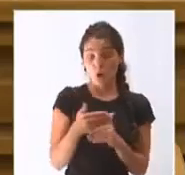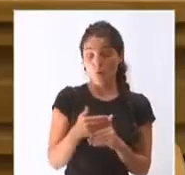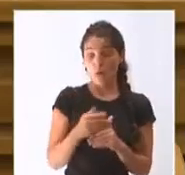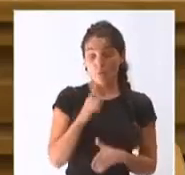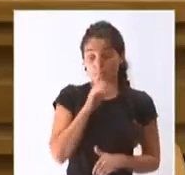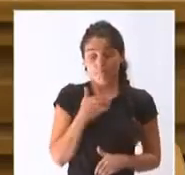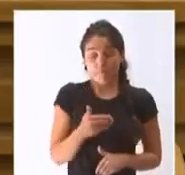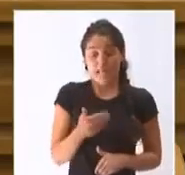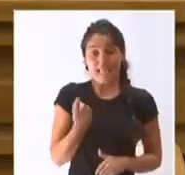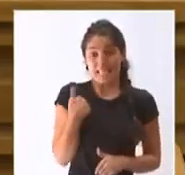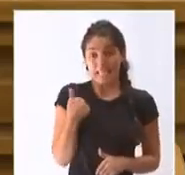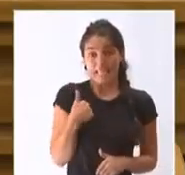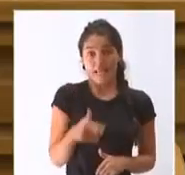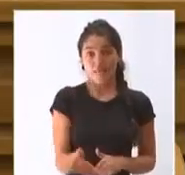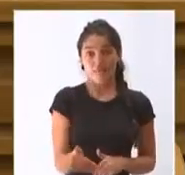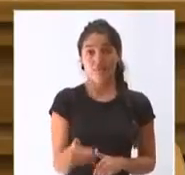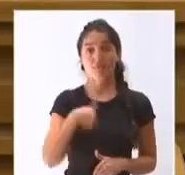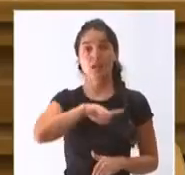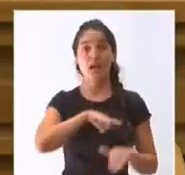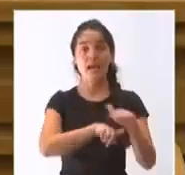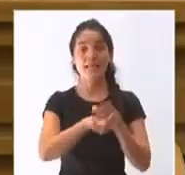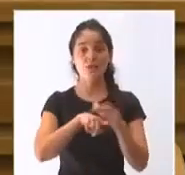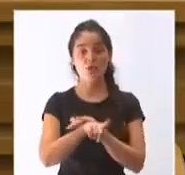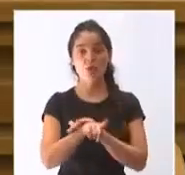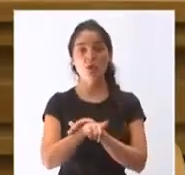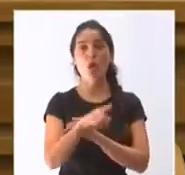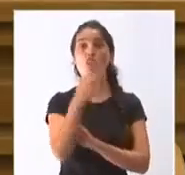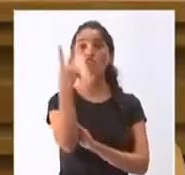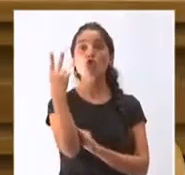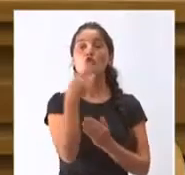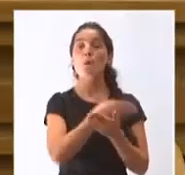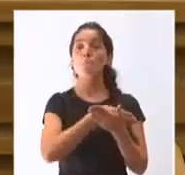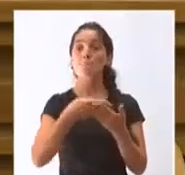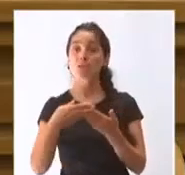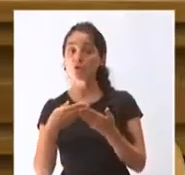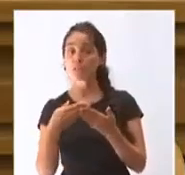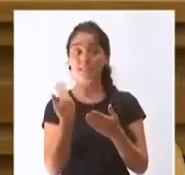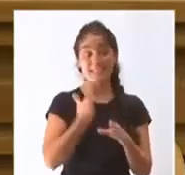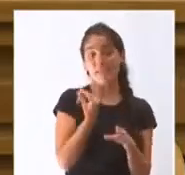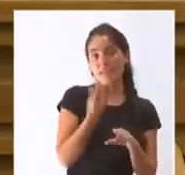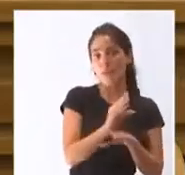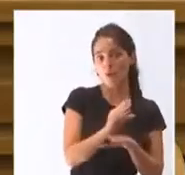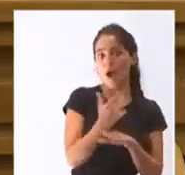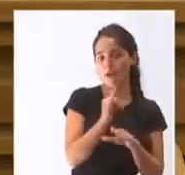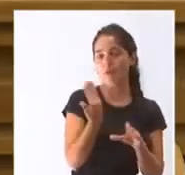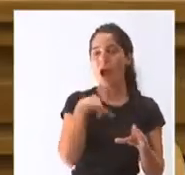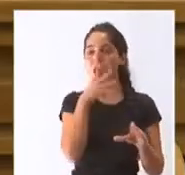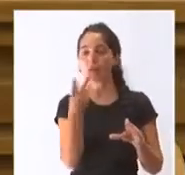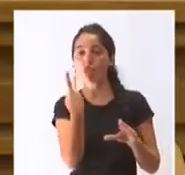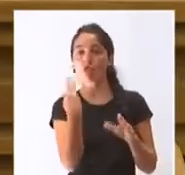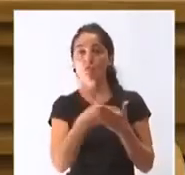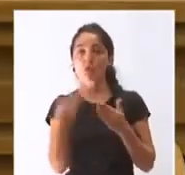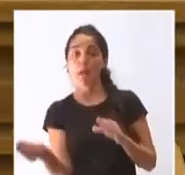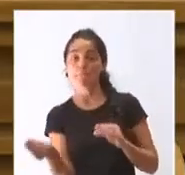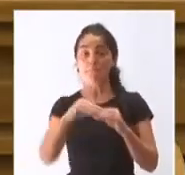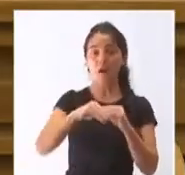vamos a gestionar también poner sobre la mesa dos millones añadidos a los ya puestos dos millones a jóvenes para adquisición de